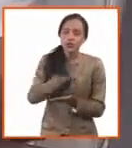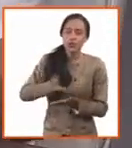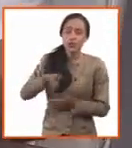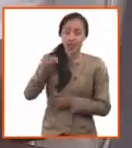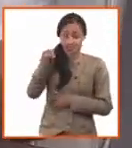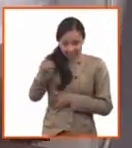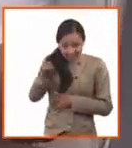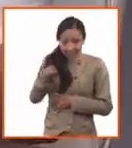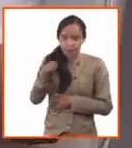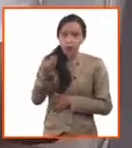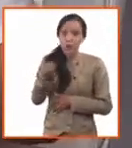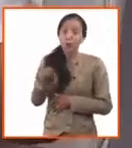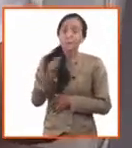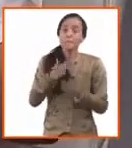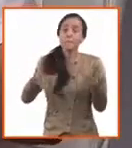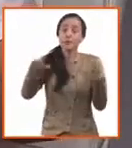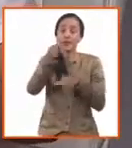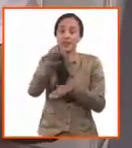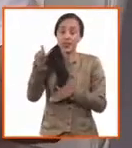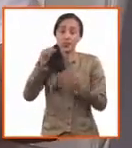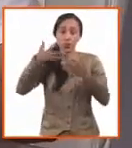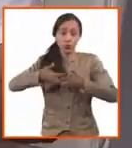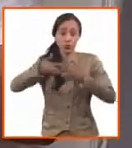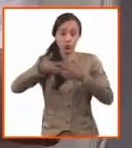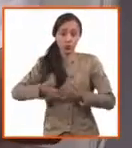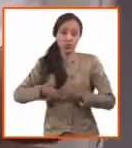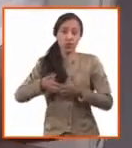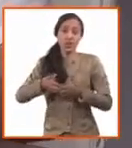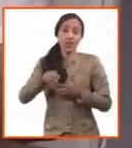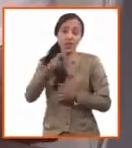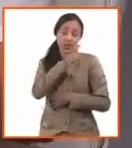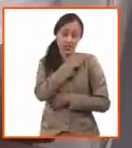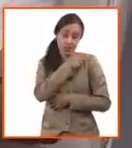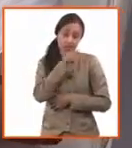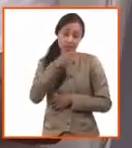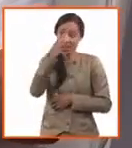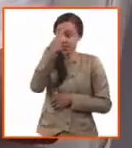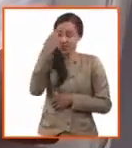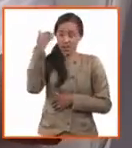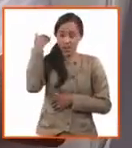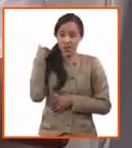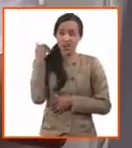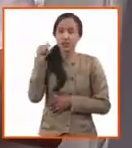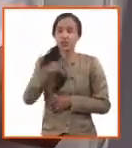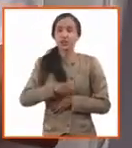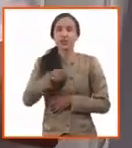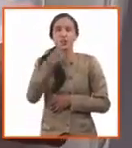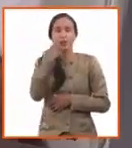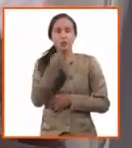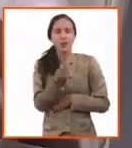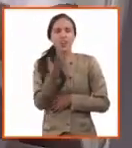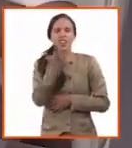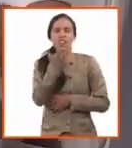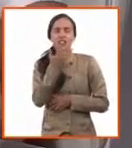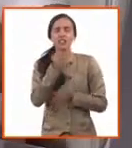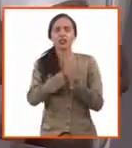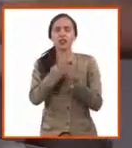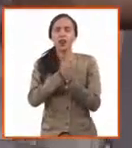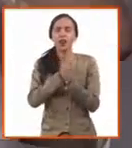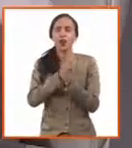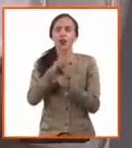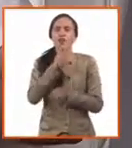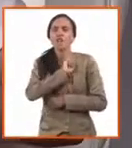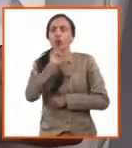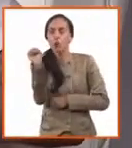años y en ministerio industria que dirigía elche fue un lugar pionero en ese sentido mucho mecanismo de emulación en los trabajadores vanguardia o sea de alguna manera